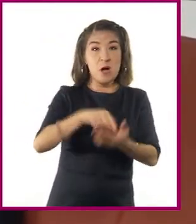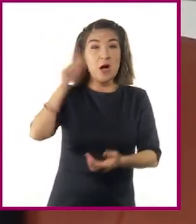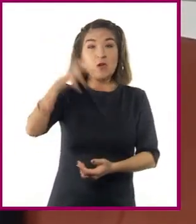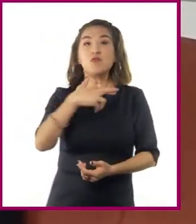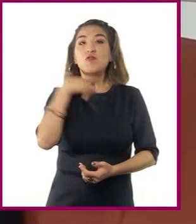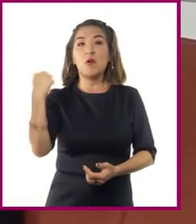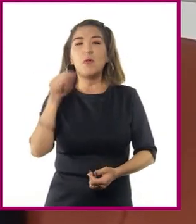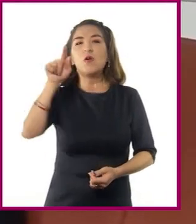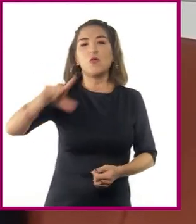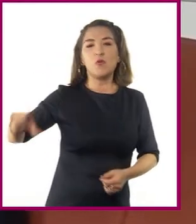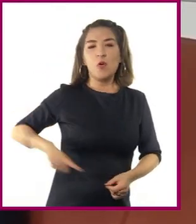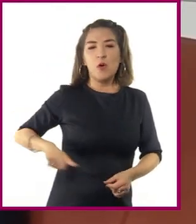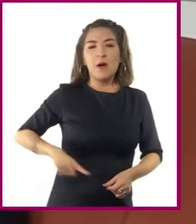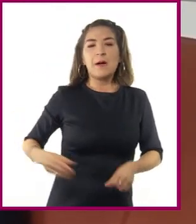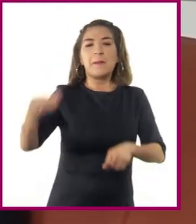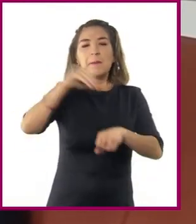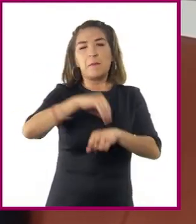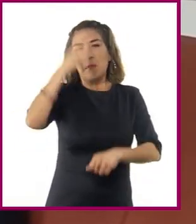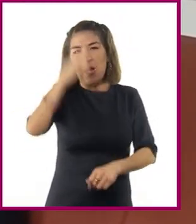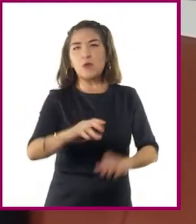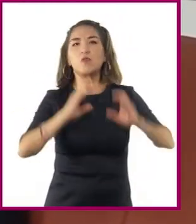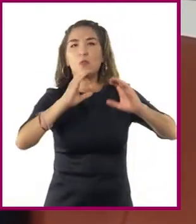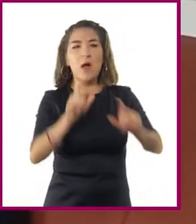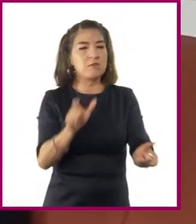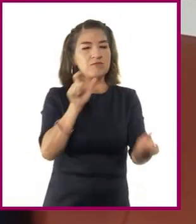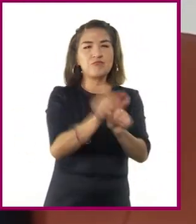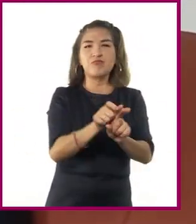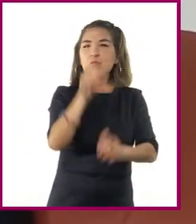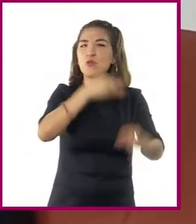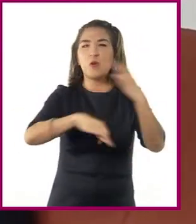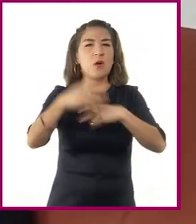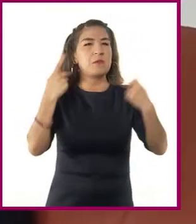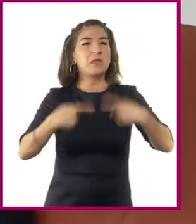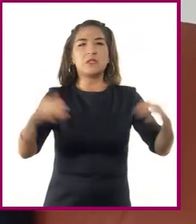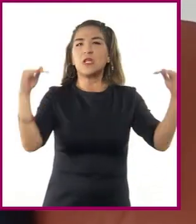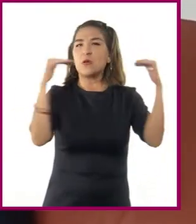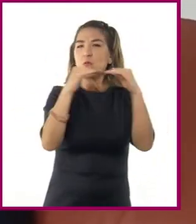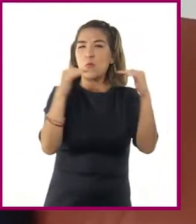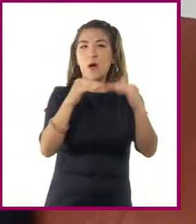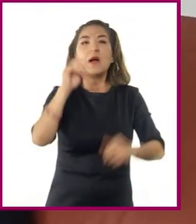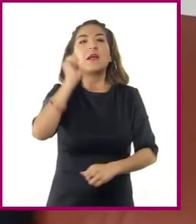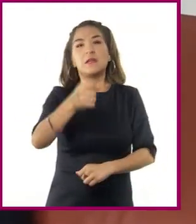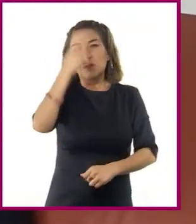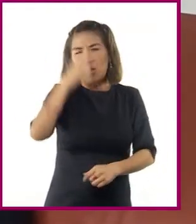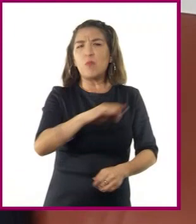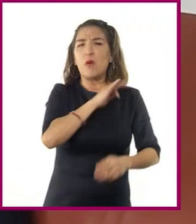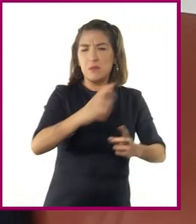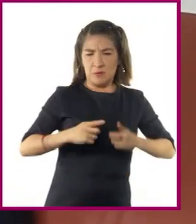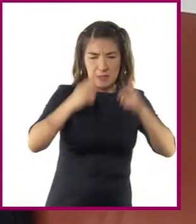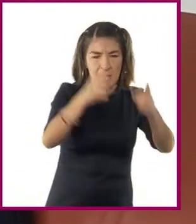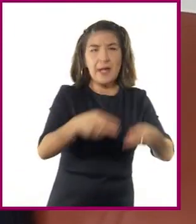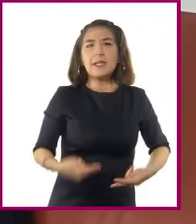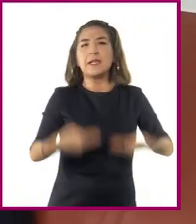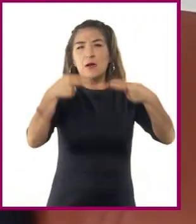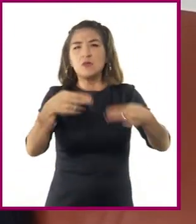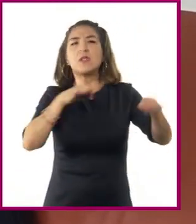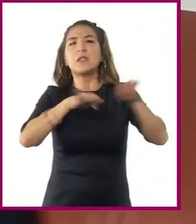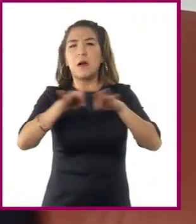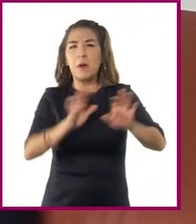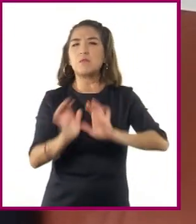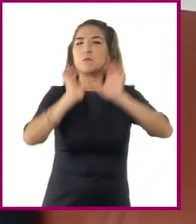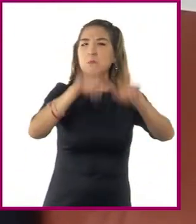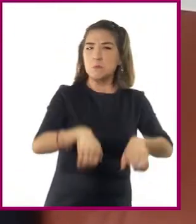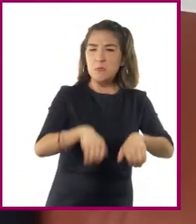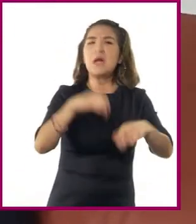gobierno que cuida y protege a todos los habitantes por igual, que permite tener negocios, trabajar, tener empleados,